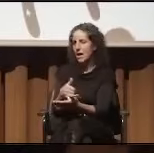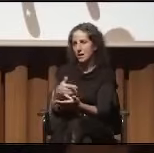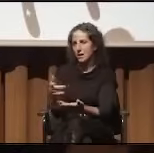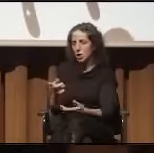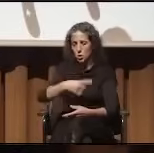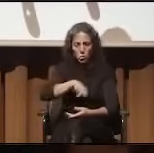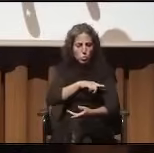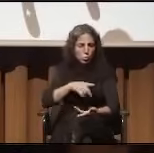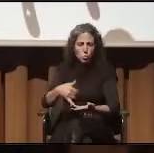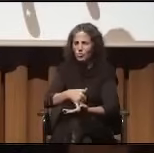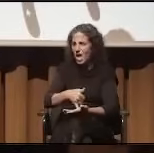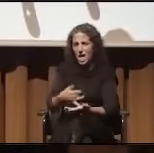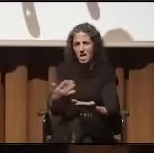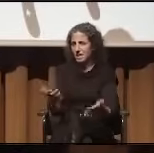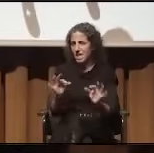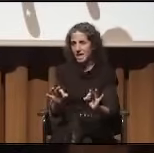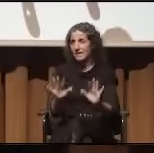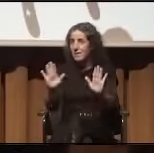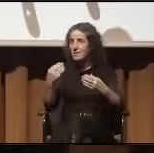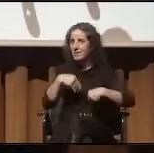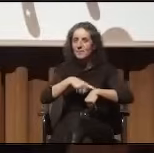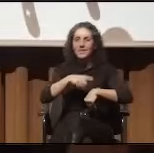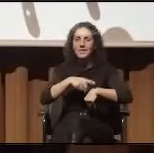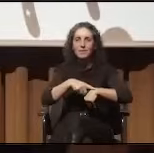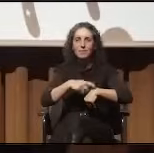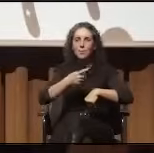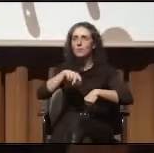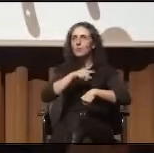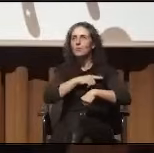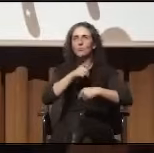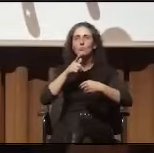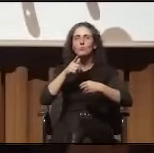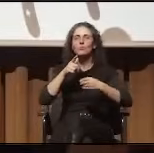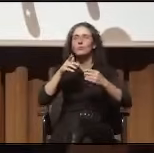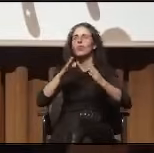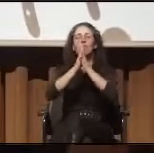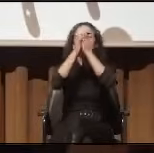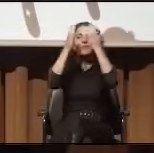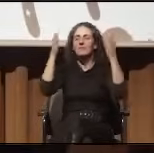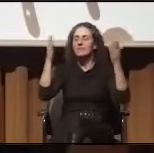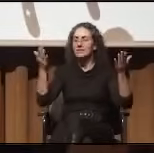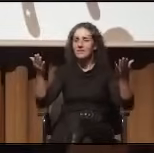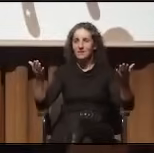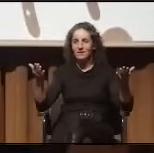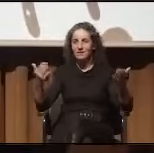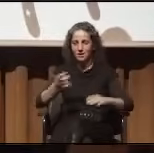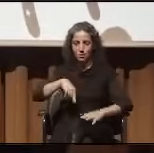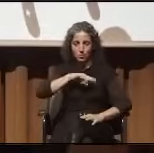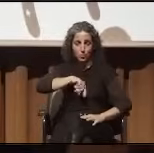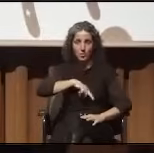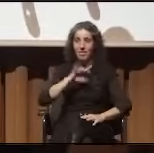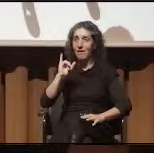somos frágiles, somos vulnerables, pero al mismo tiempo somos dignos y somos sagrados. Tenemos una conciencia que nos